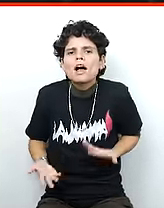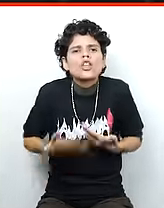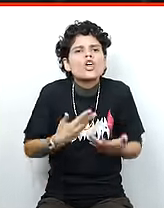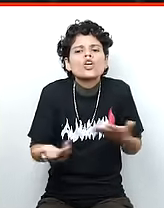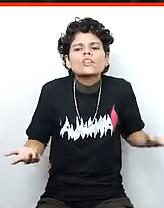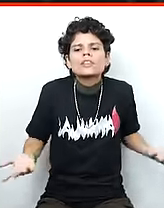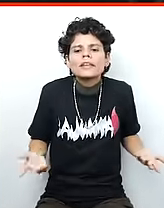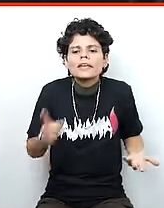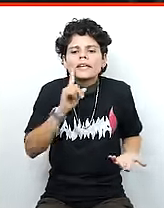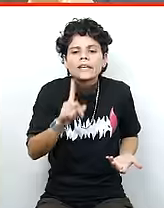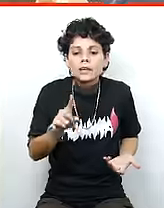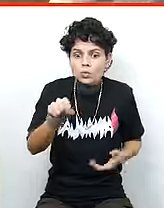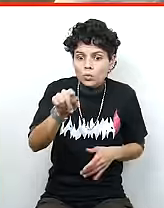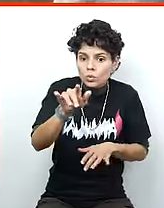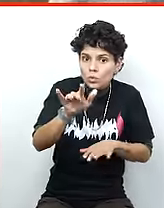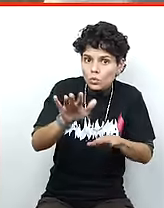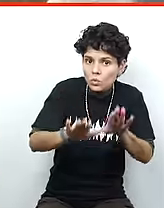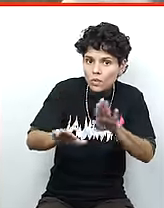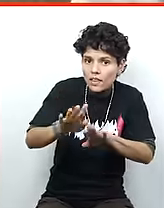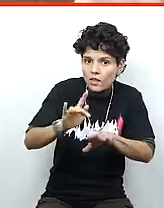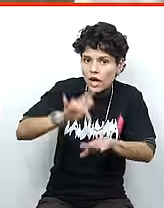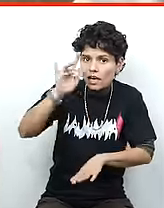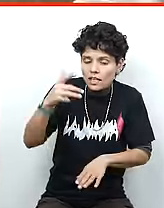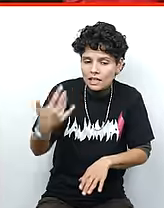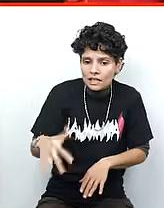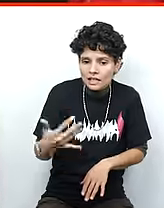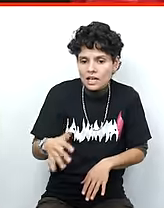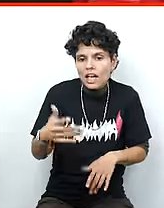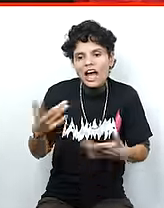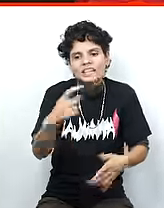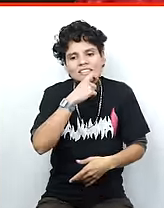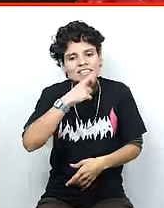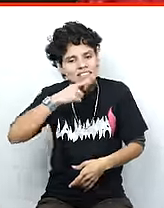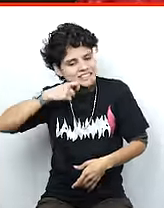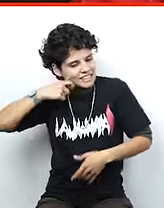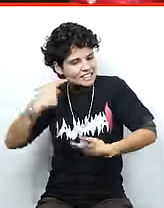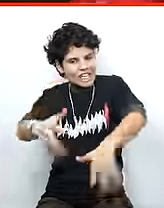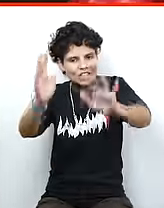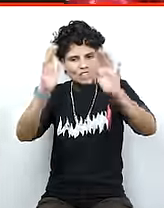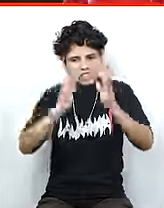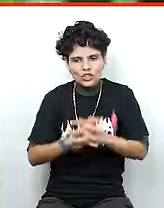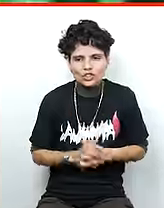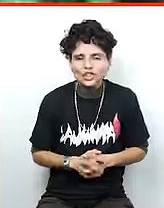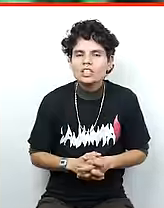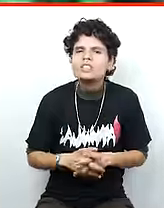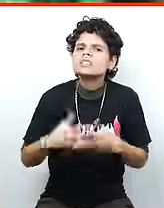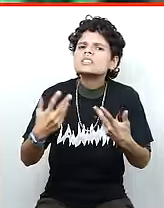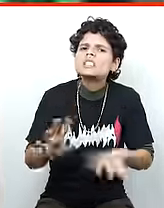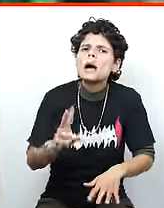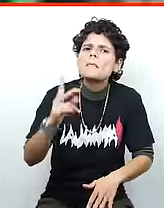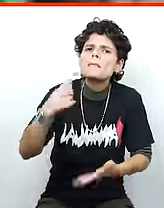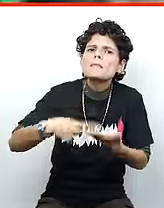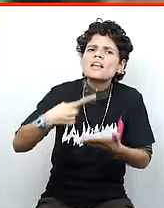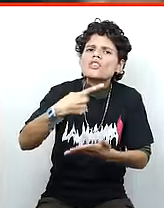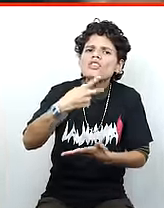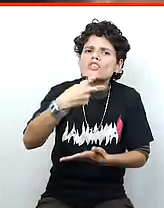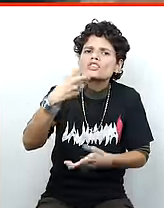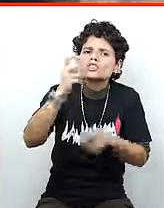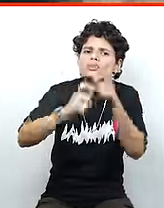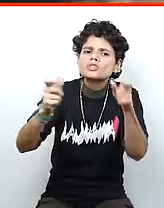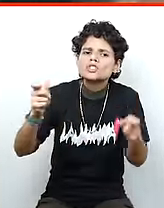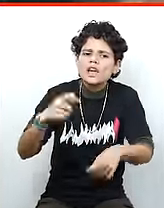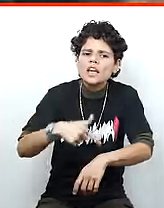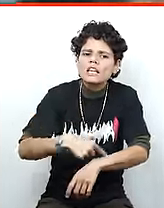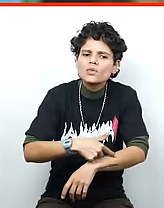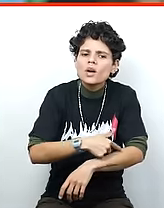problema, no sabemos cómo. Está hirviendo eso, ¿eh? Sí, ahora sí está caliente. Todo está reseco ahora. No, no, no. Y se inscribieron 1200. Y como